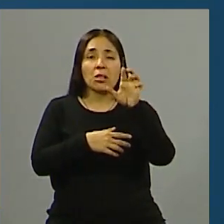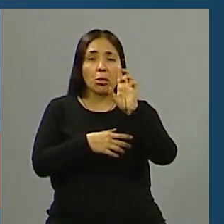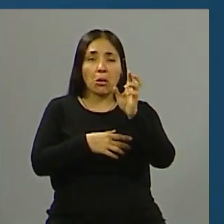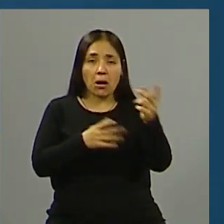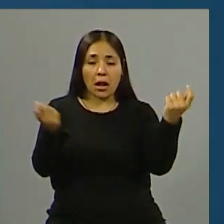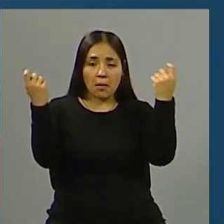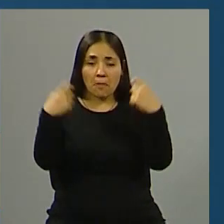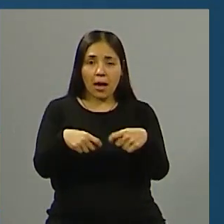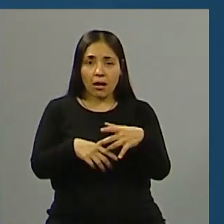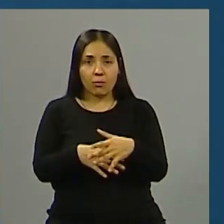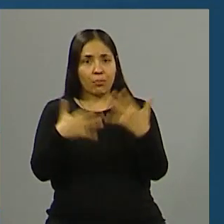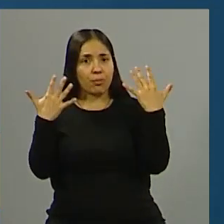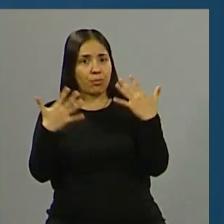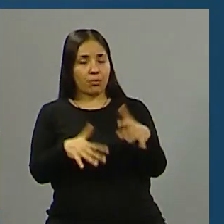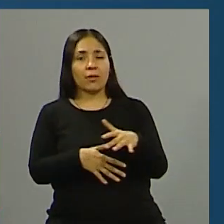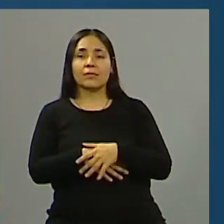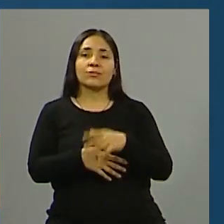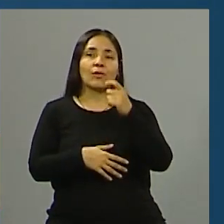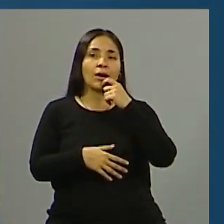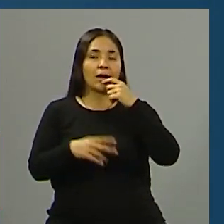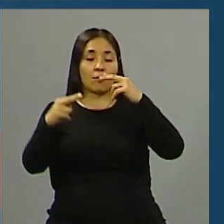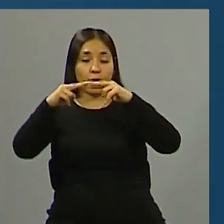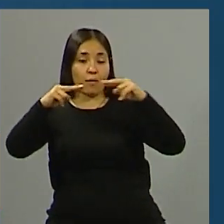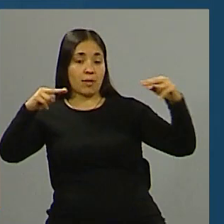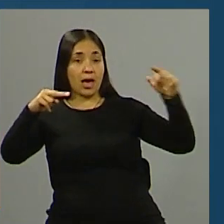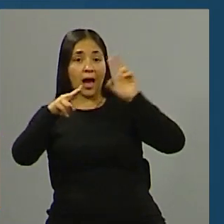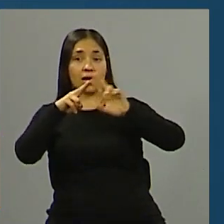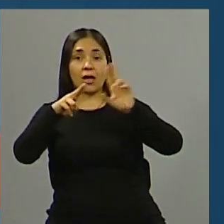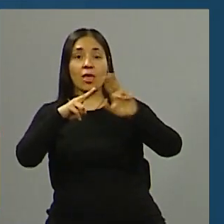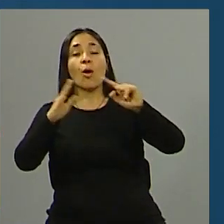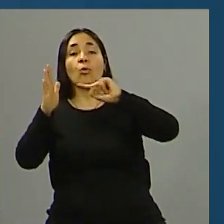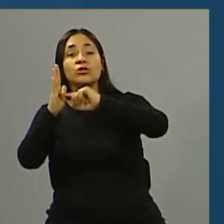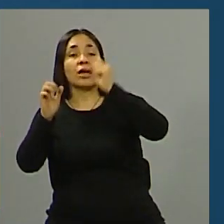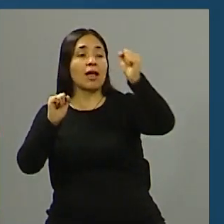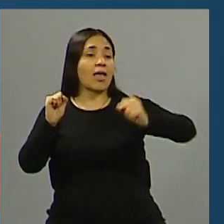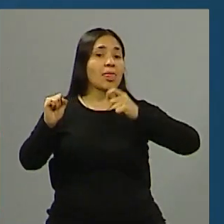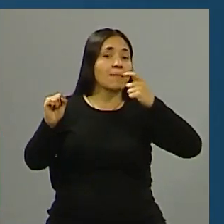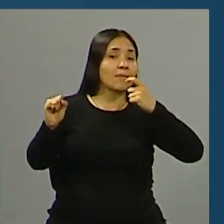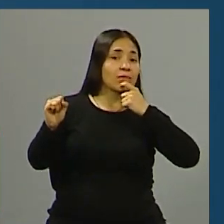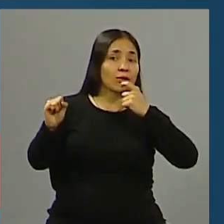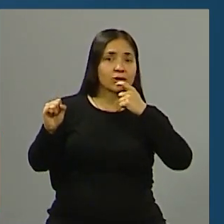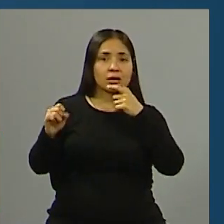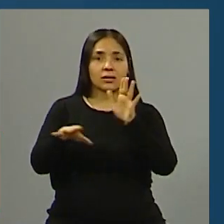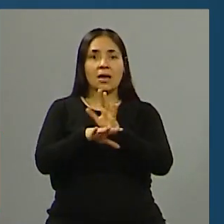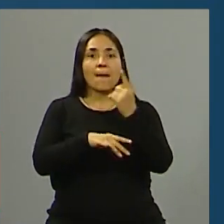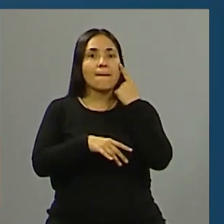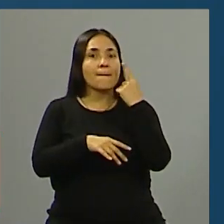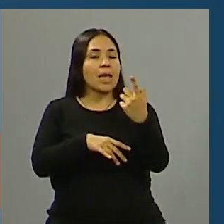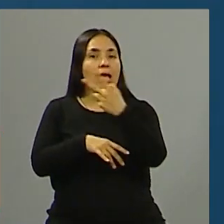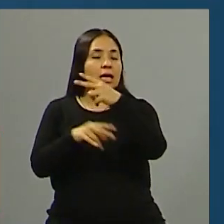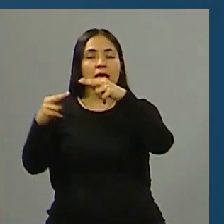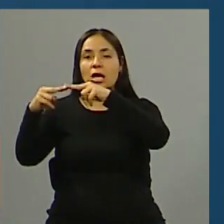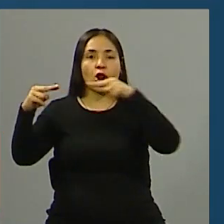uno plantea, bueno, renovemos la vía de Buenos Aires a Mendoza, estamos hablando de 1.000 kilómetros de vía,